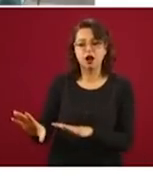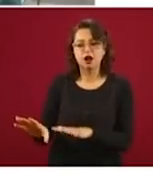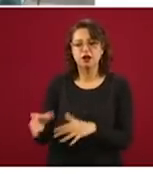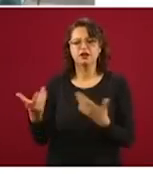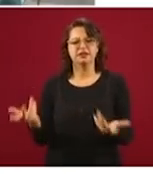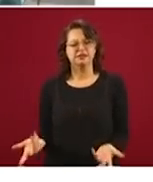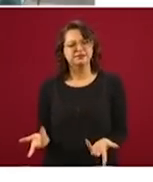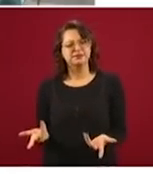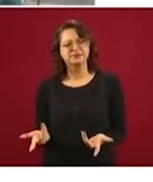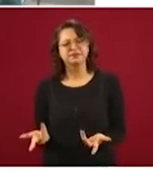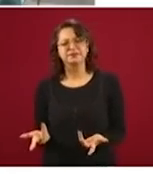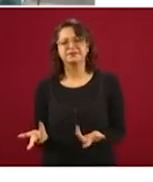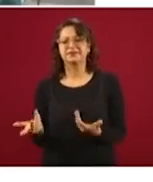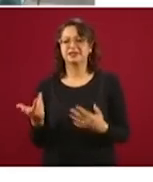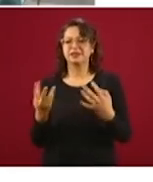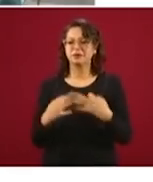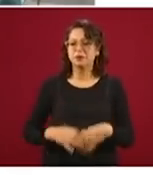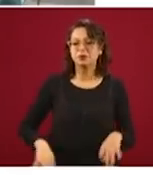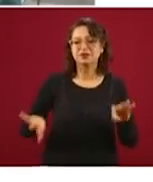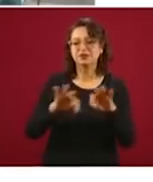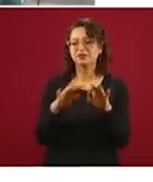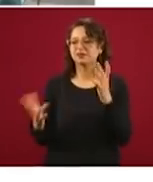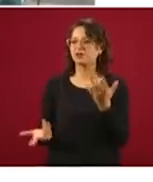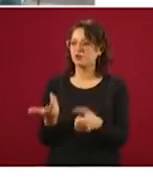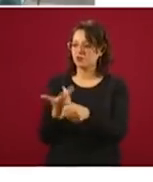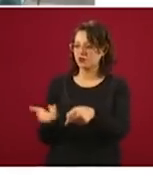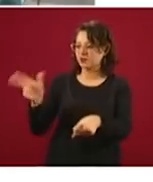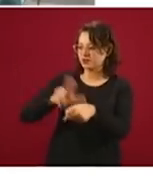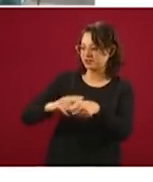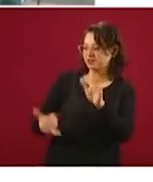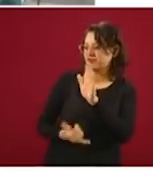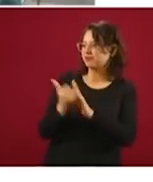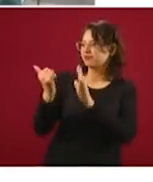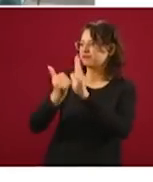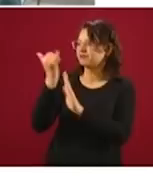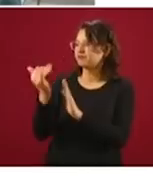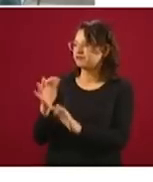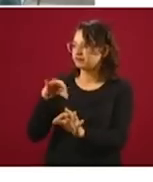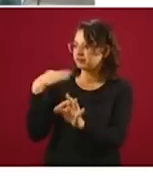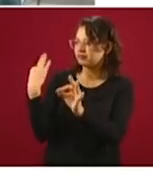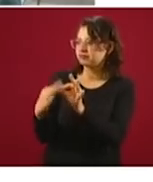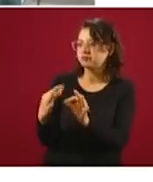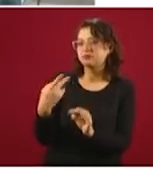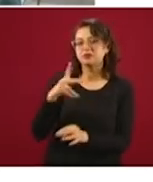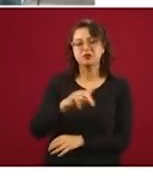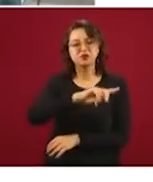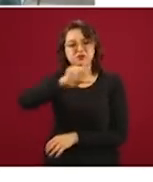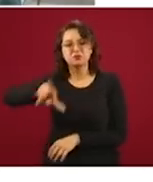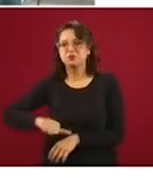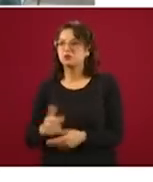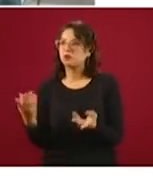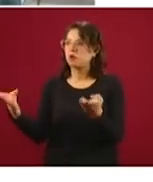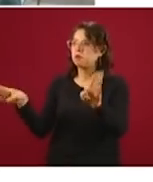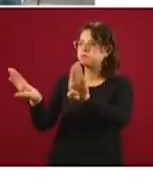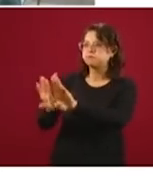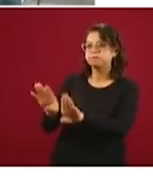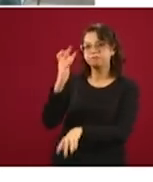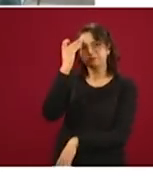se completa, cada día que pasa es un día sin atención para la comunidad a la que se